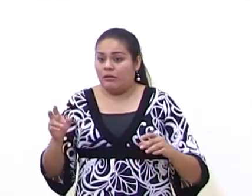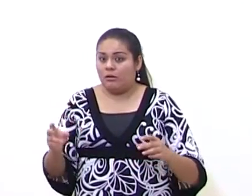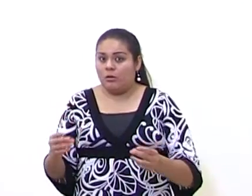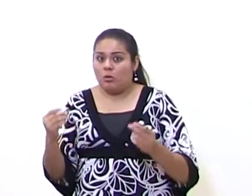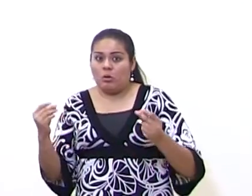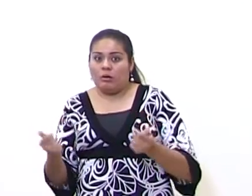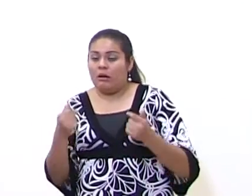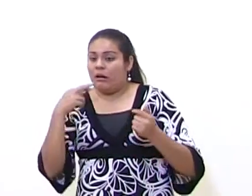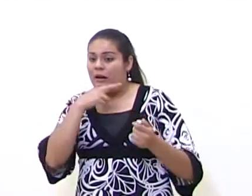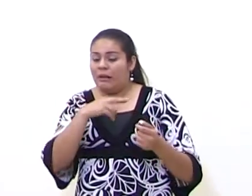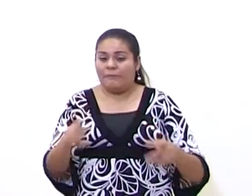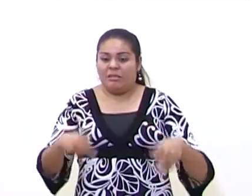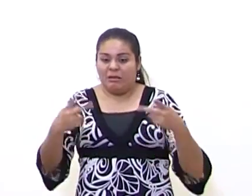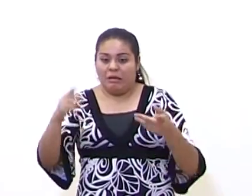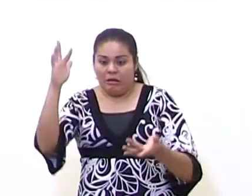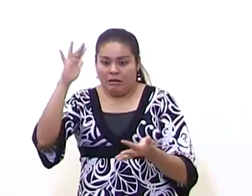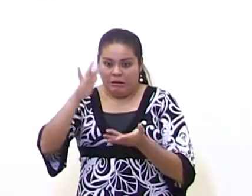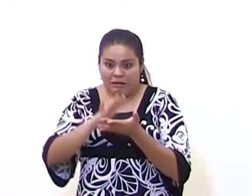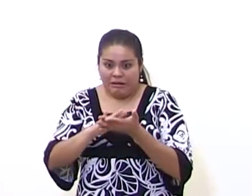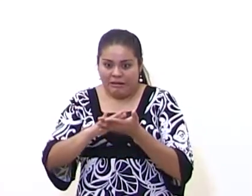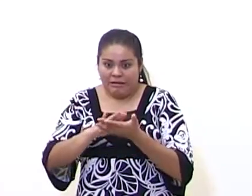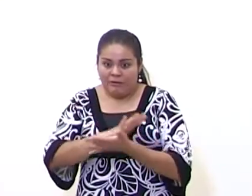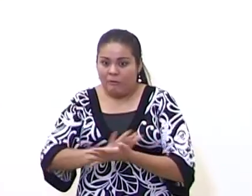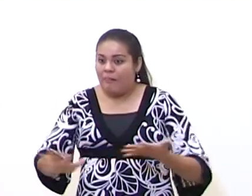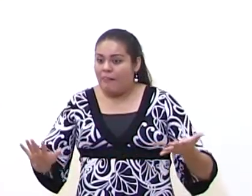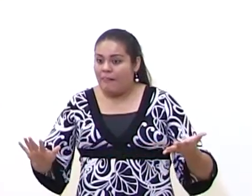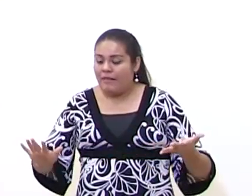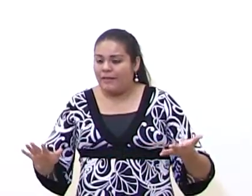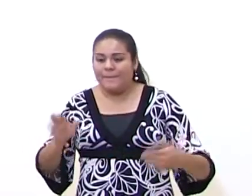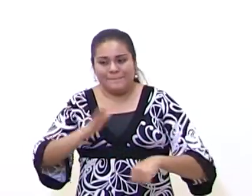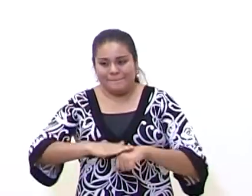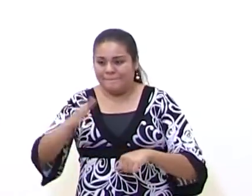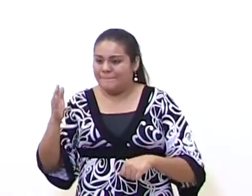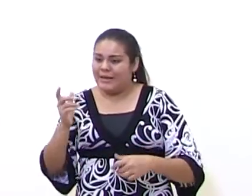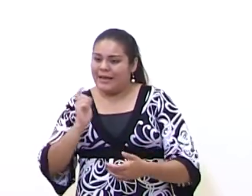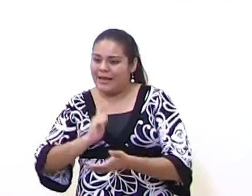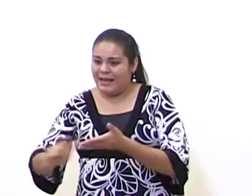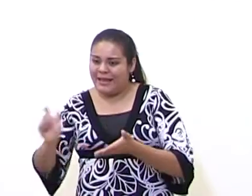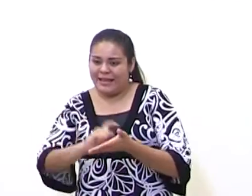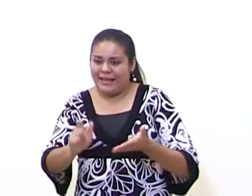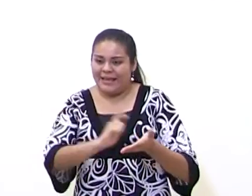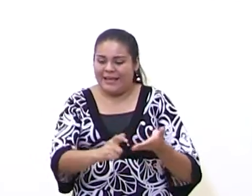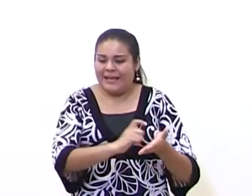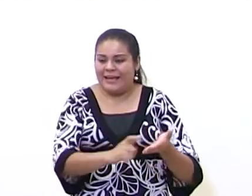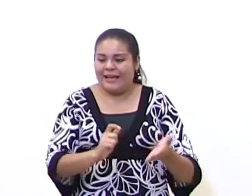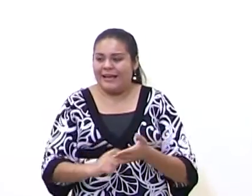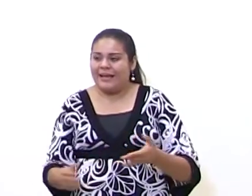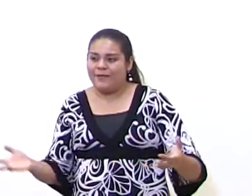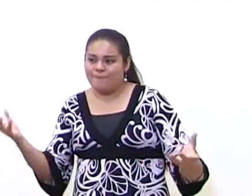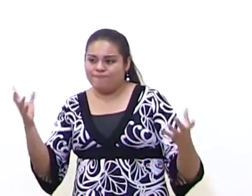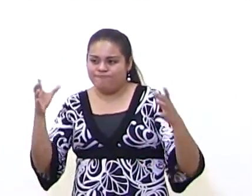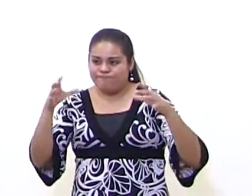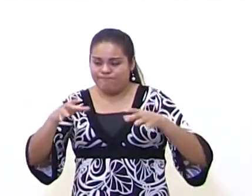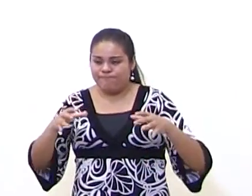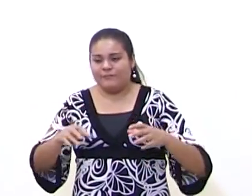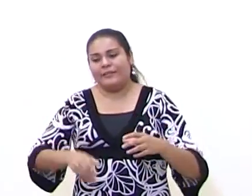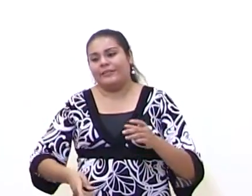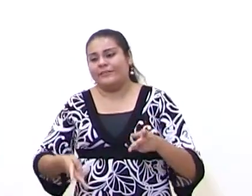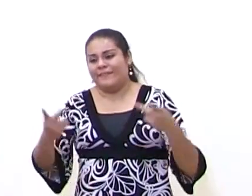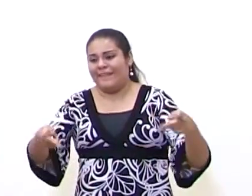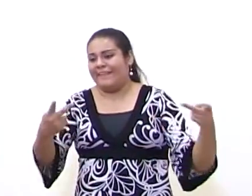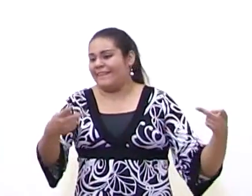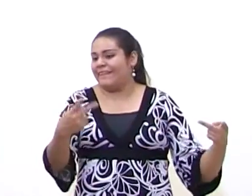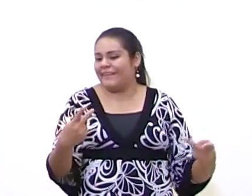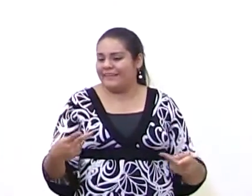el empleo, y es toda una dinámica económica que tú deberías de tener muy en cuenta, y que también eres parte, somos